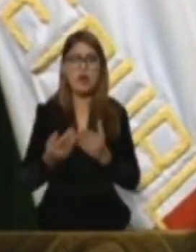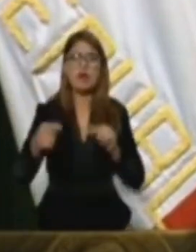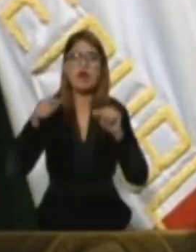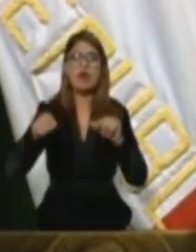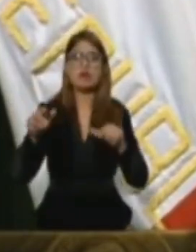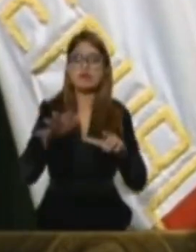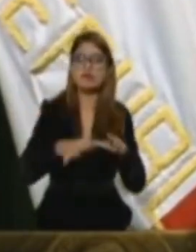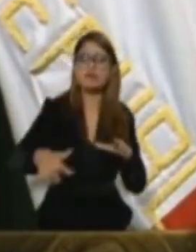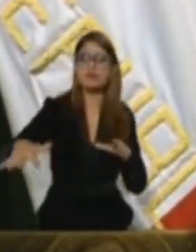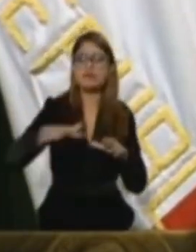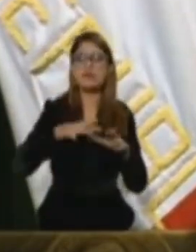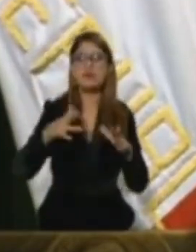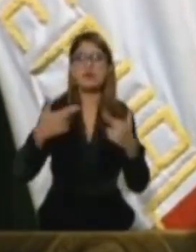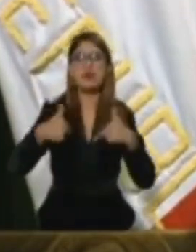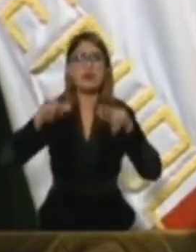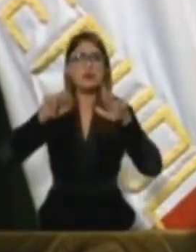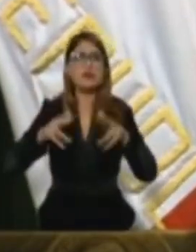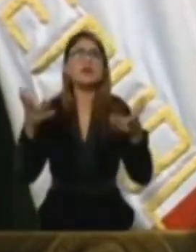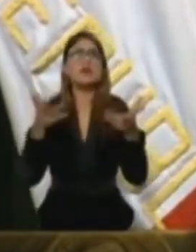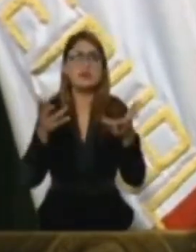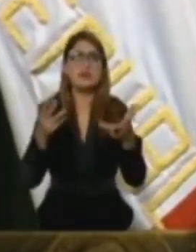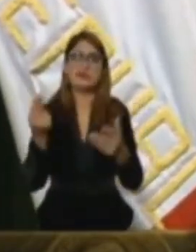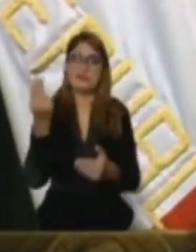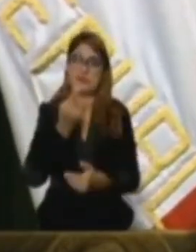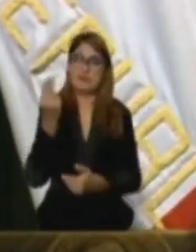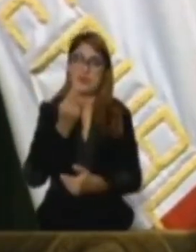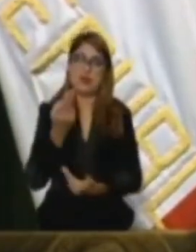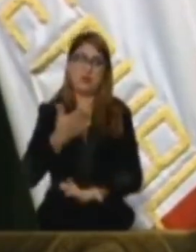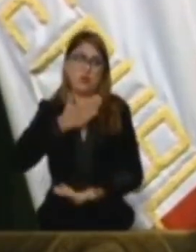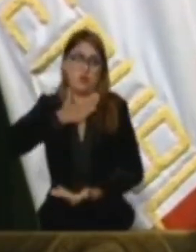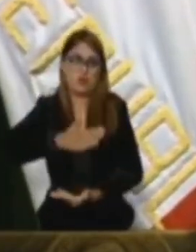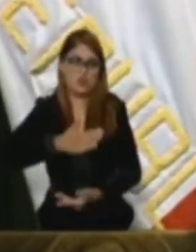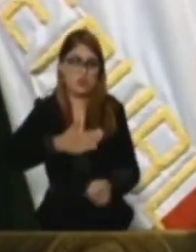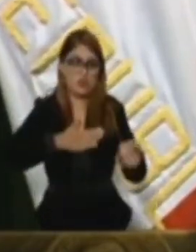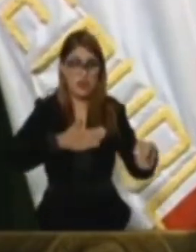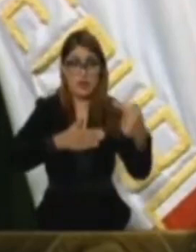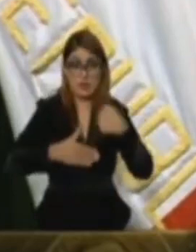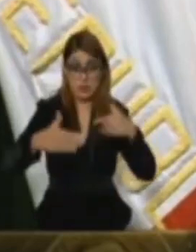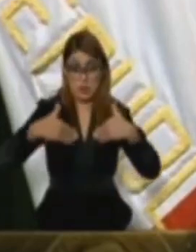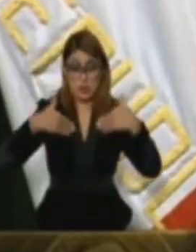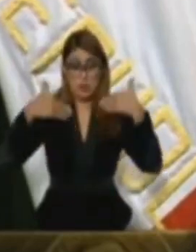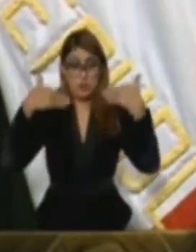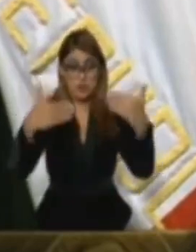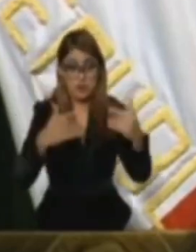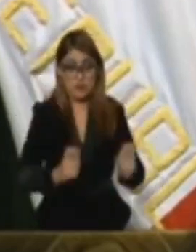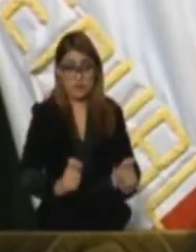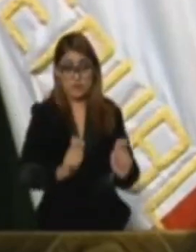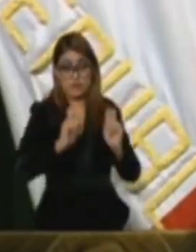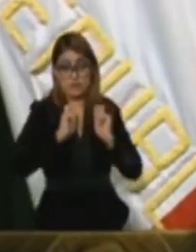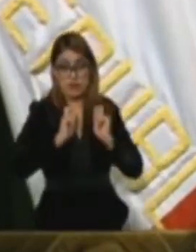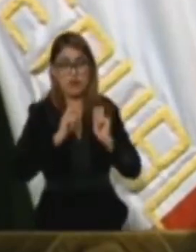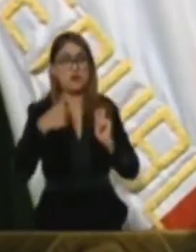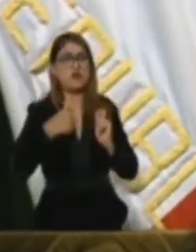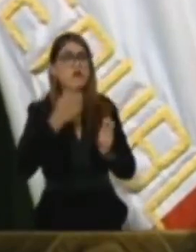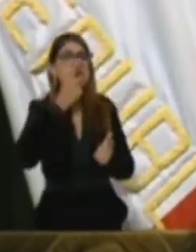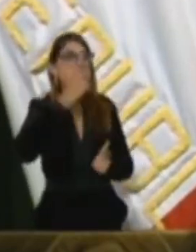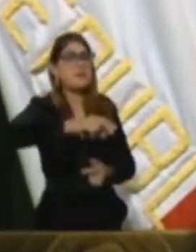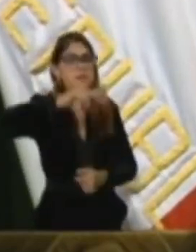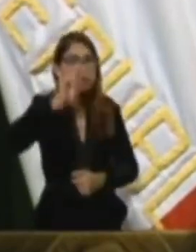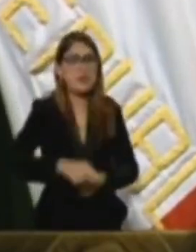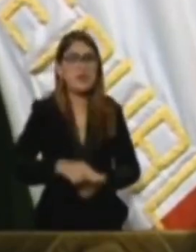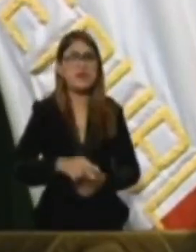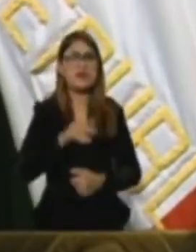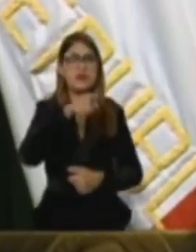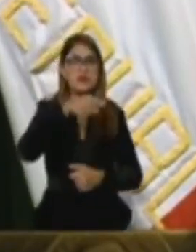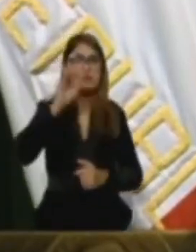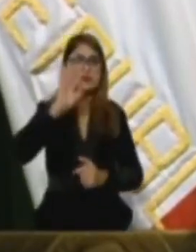nacional? Corresponder a la confianza con que la patria la ha honrado, decirle la verdad y no dejarla caer en el abismo